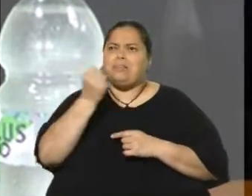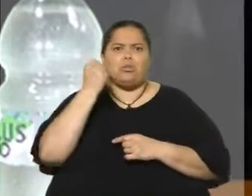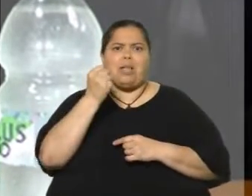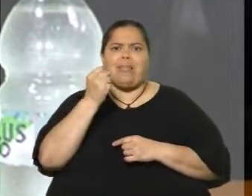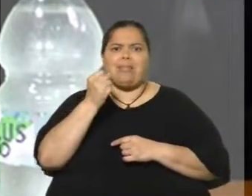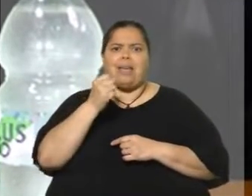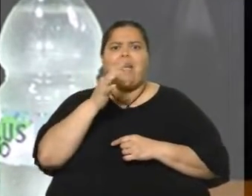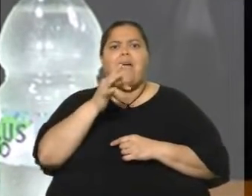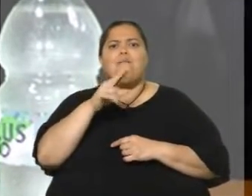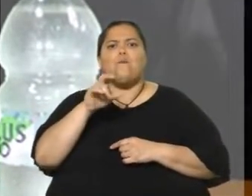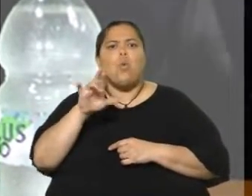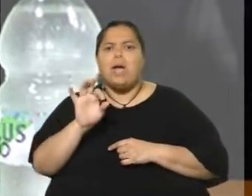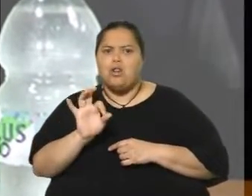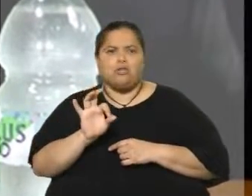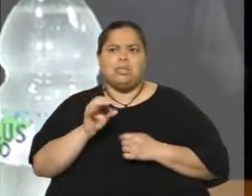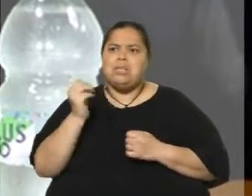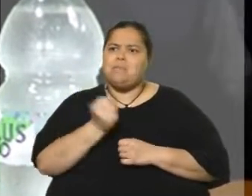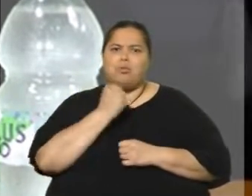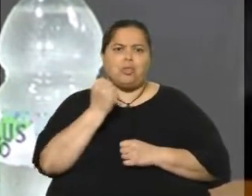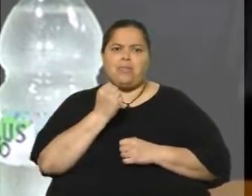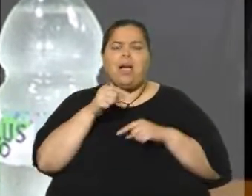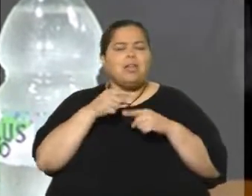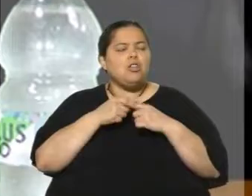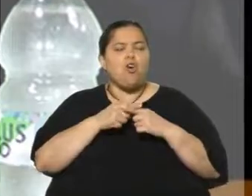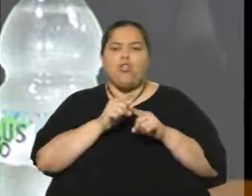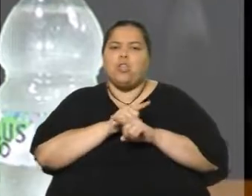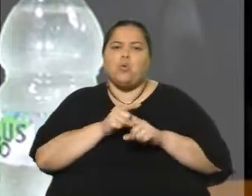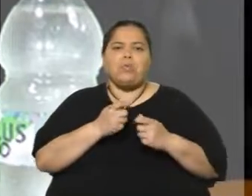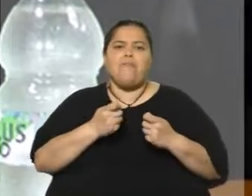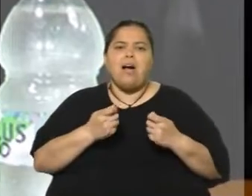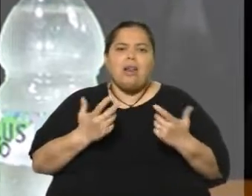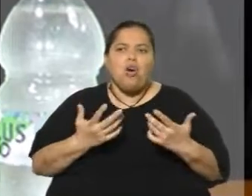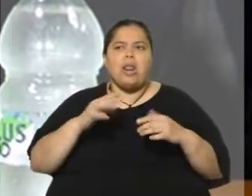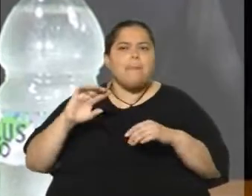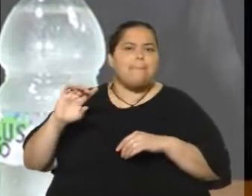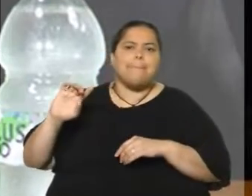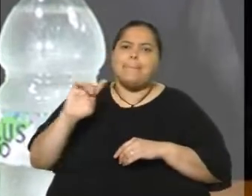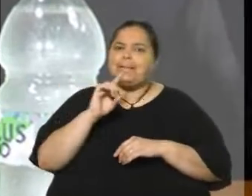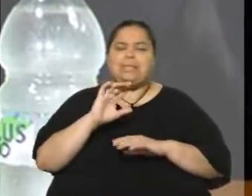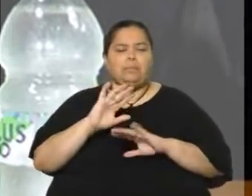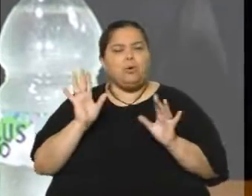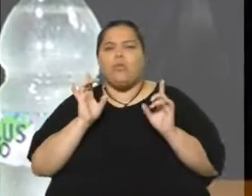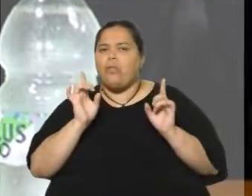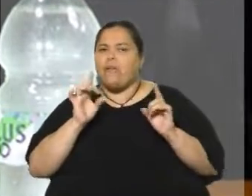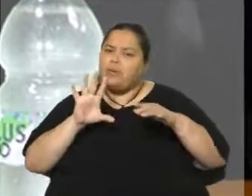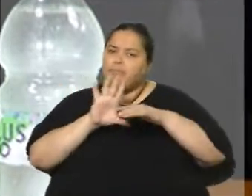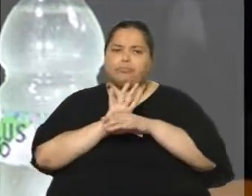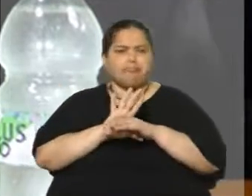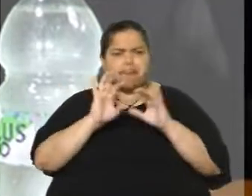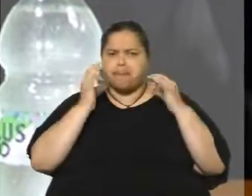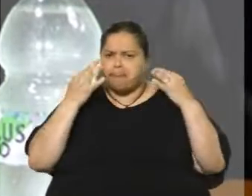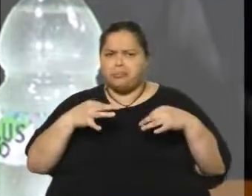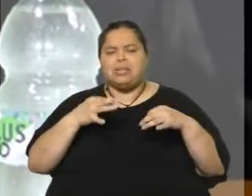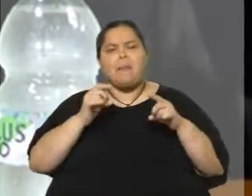no se discuten los valores y los principios, donde hay coincidencias, donde no se discute el